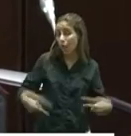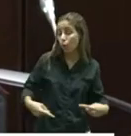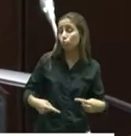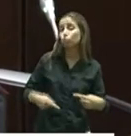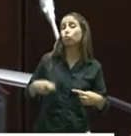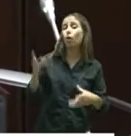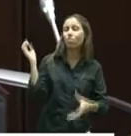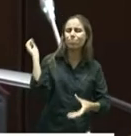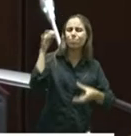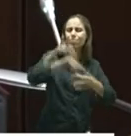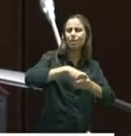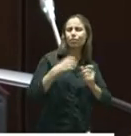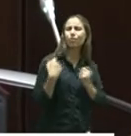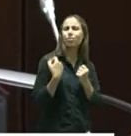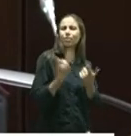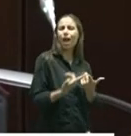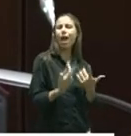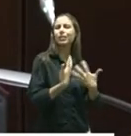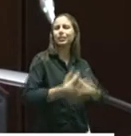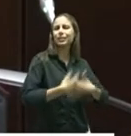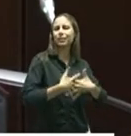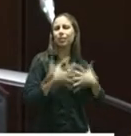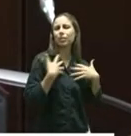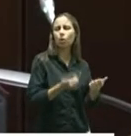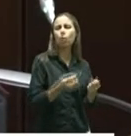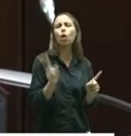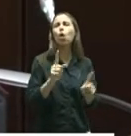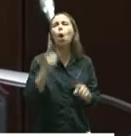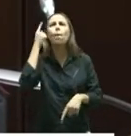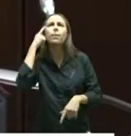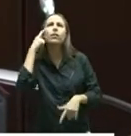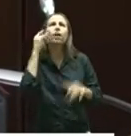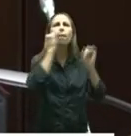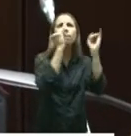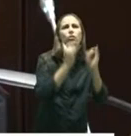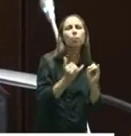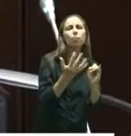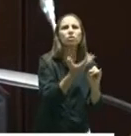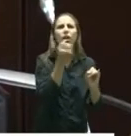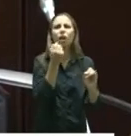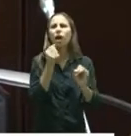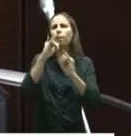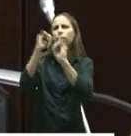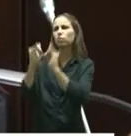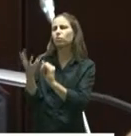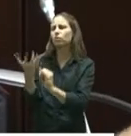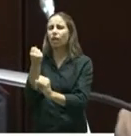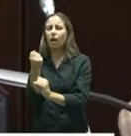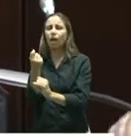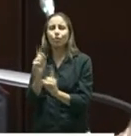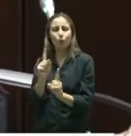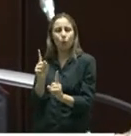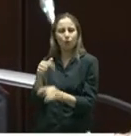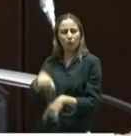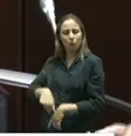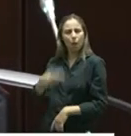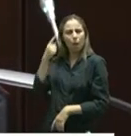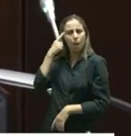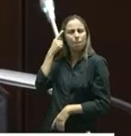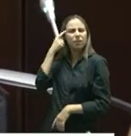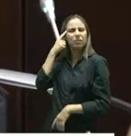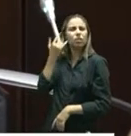ponerlos pero no se puede especular con sacarle a uno sacarle a otro que además Abre una alerta impresionante porque no se sabe de dónde va a